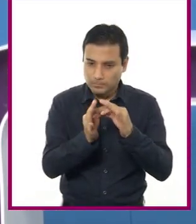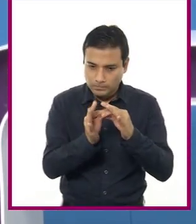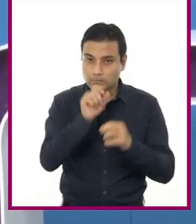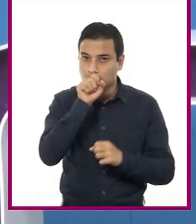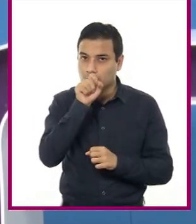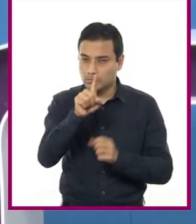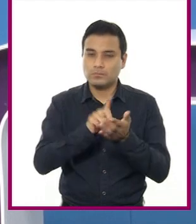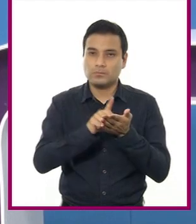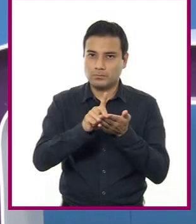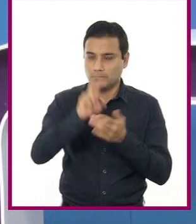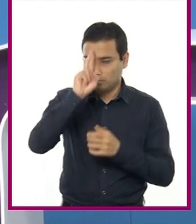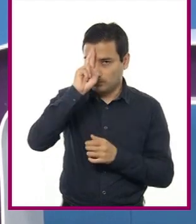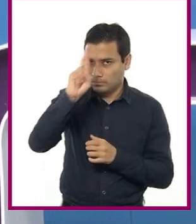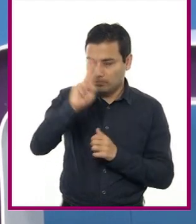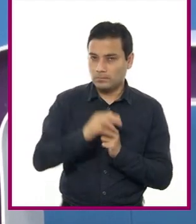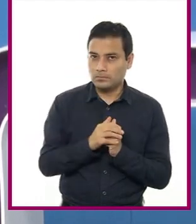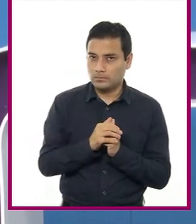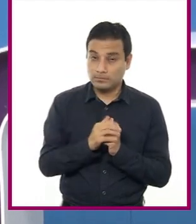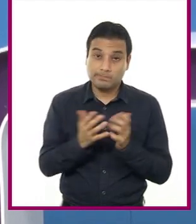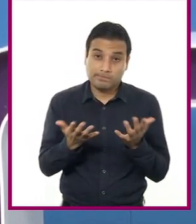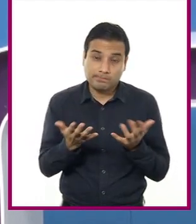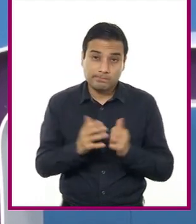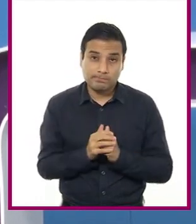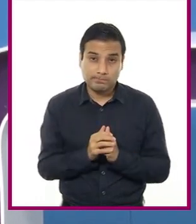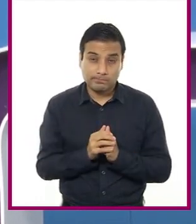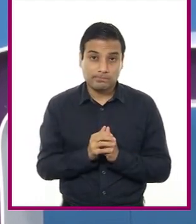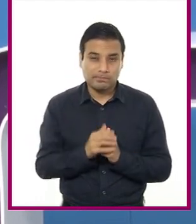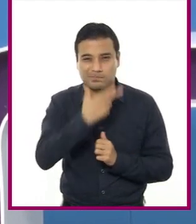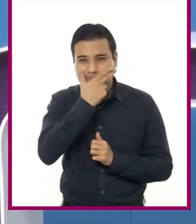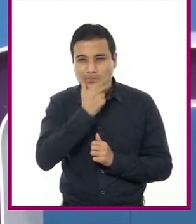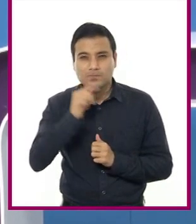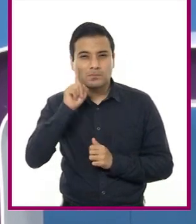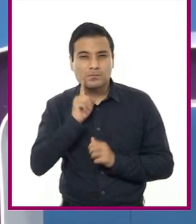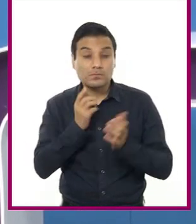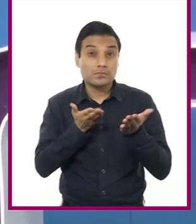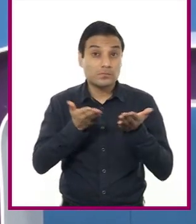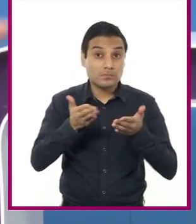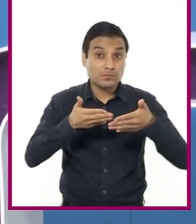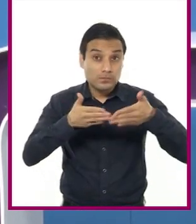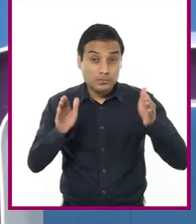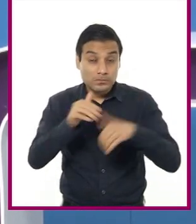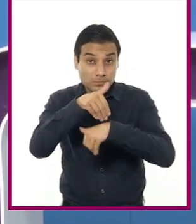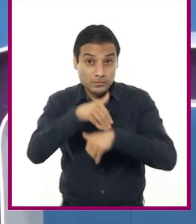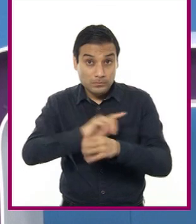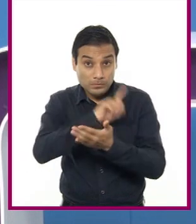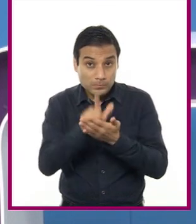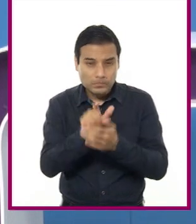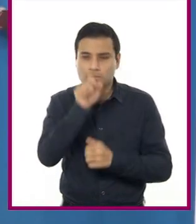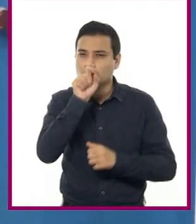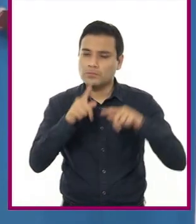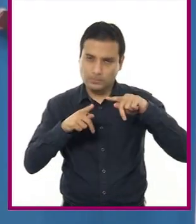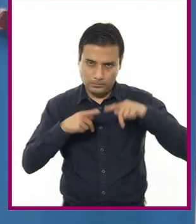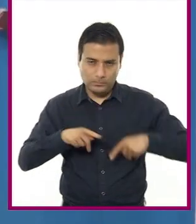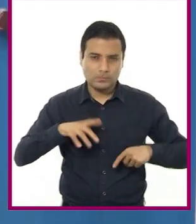los derechos, no solo parte de las servidoras y los servidores, sino también de la